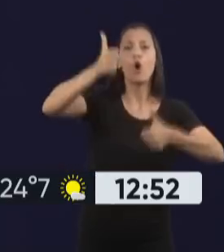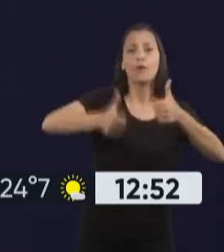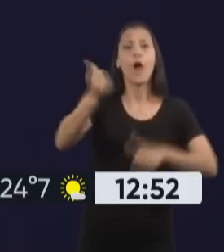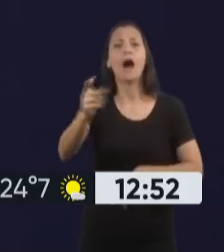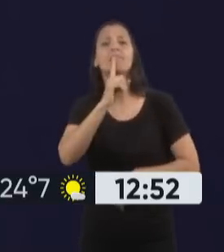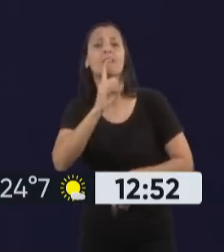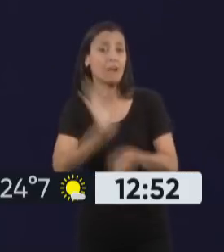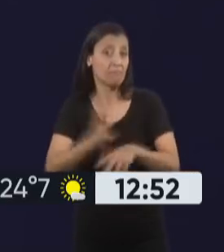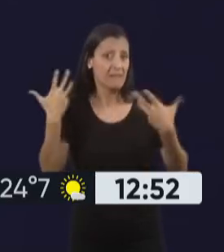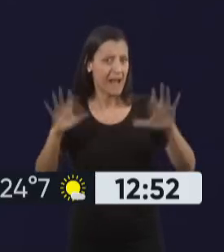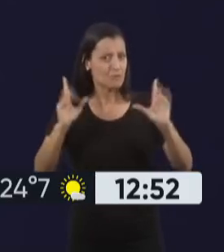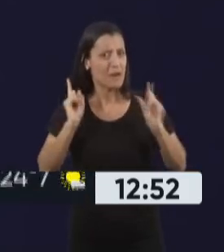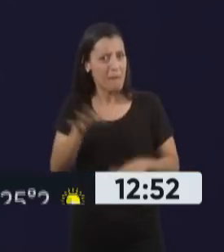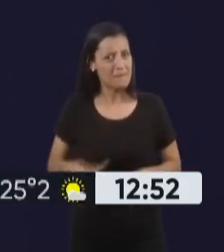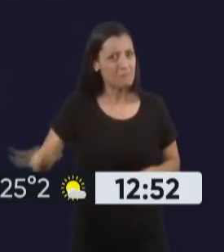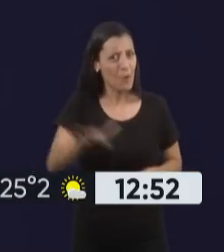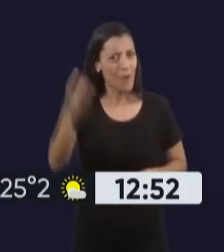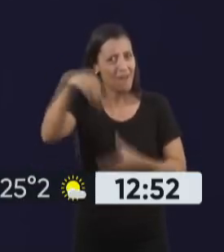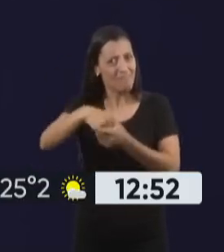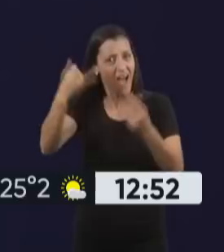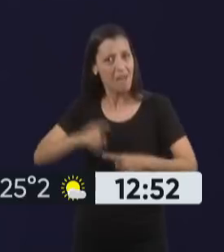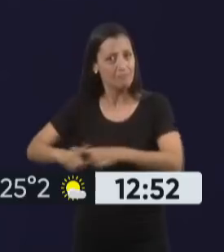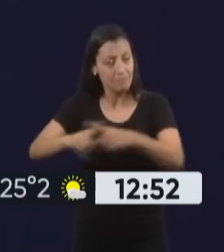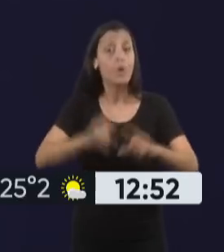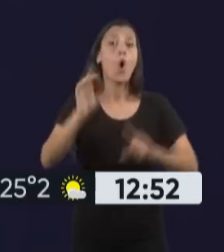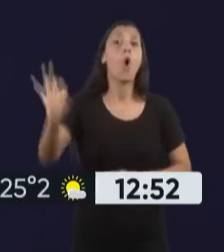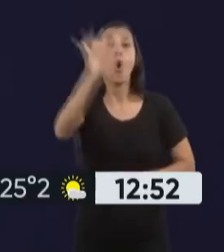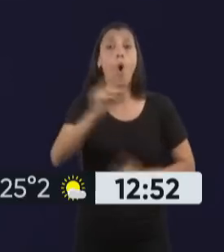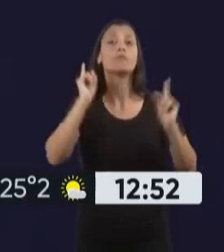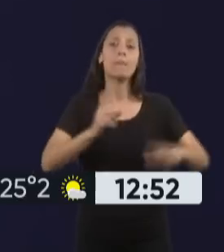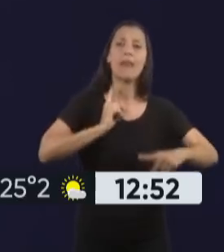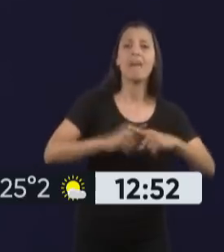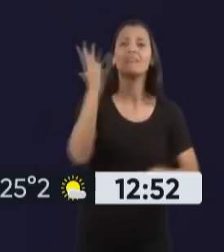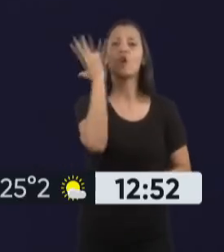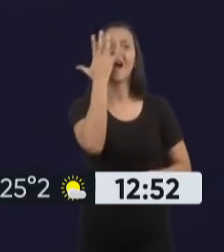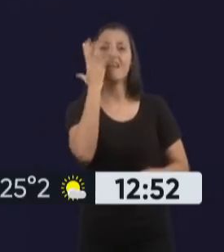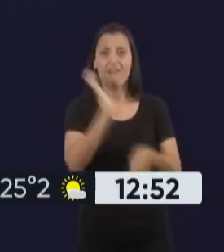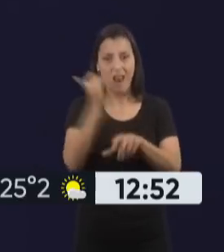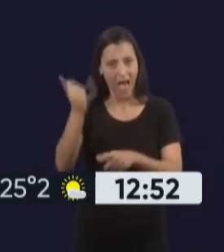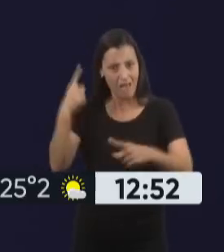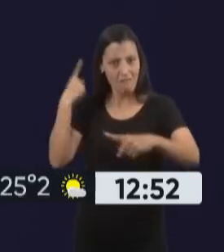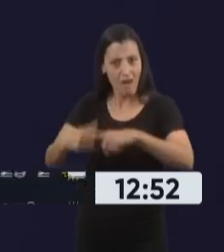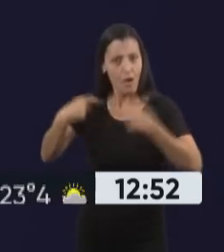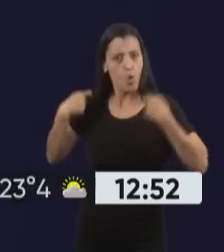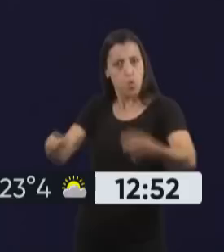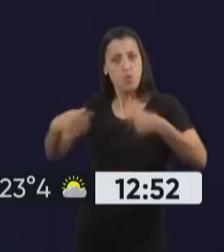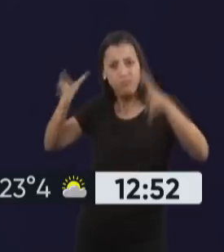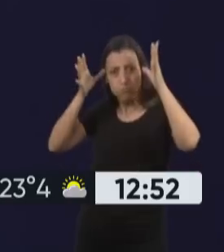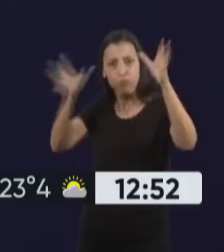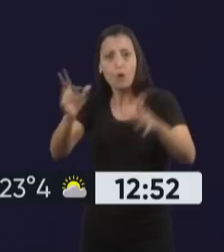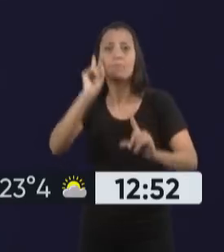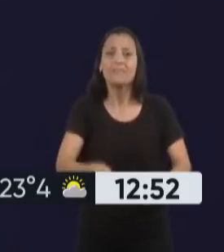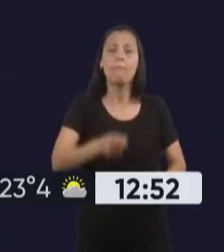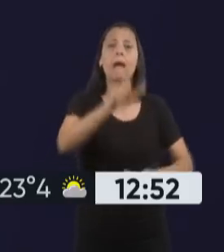se hacían en ese distrito, o eventos como el Carnaval en San Fernando, donde hubo un festival de gasto público, horas extras